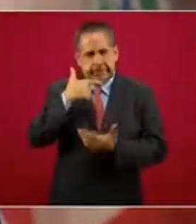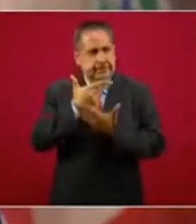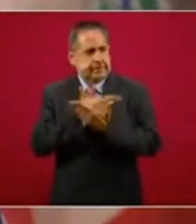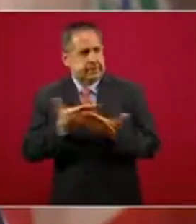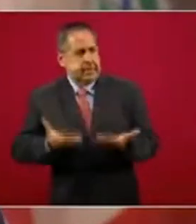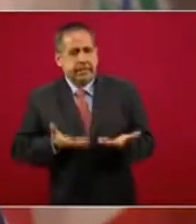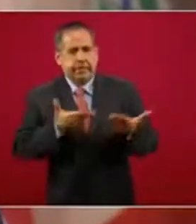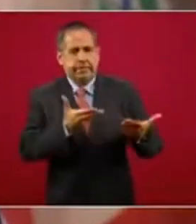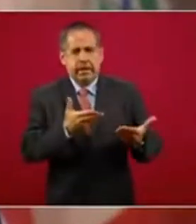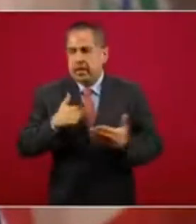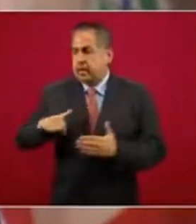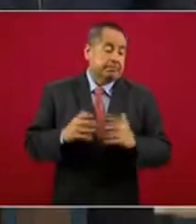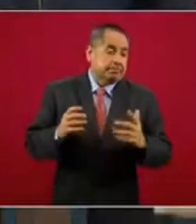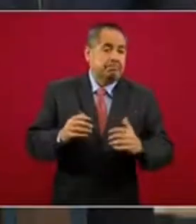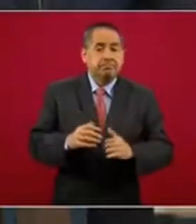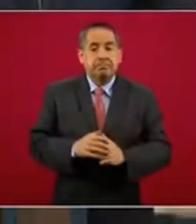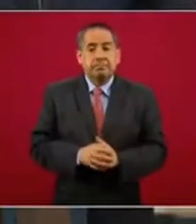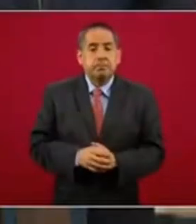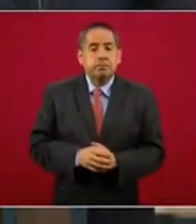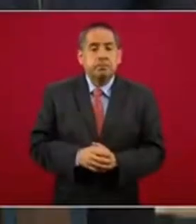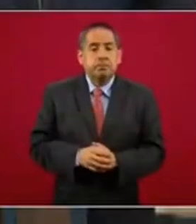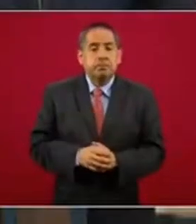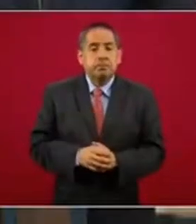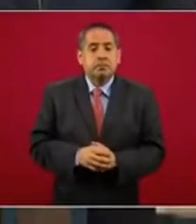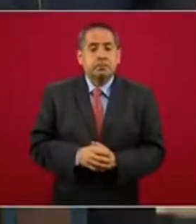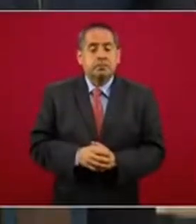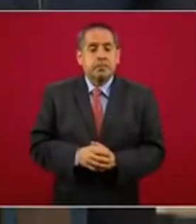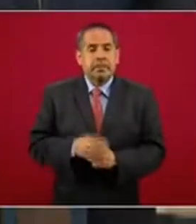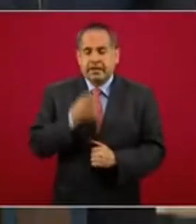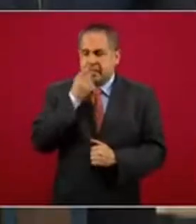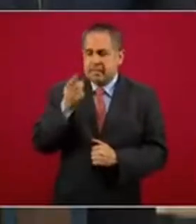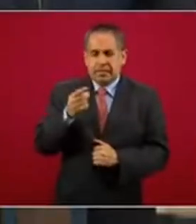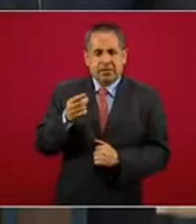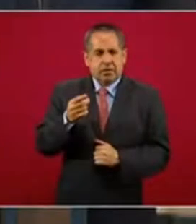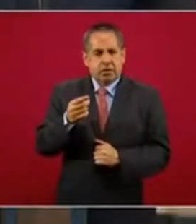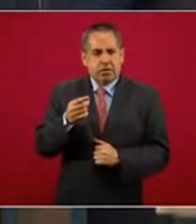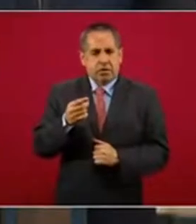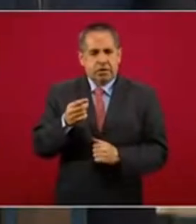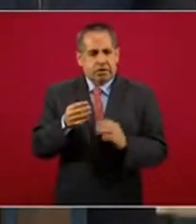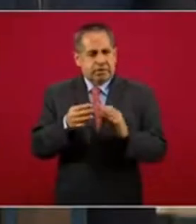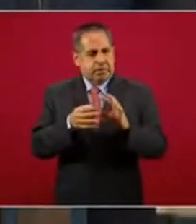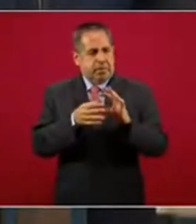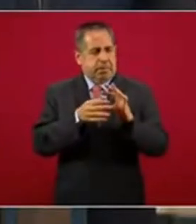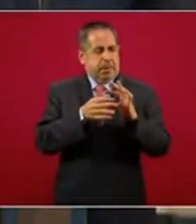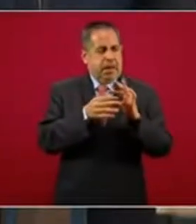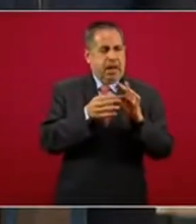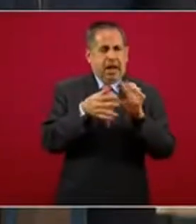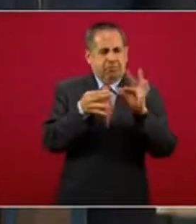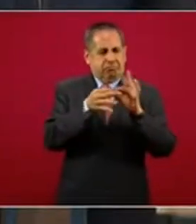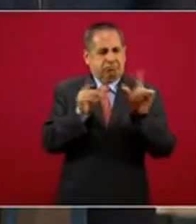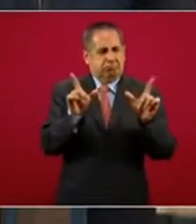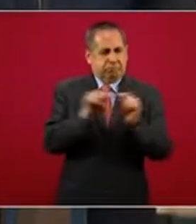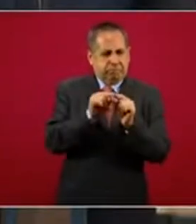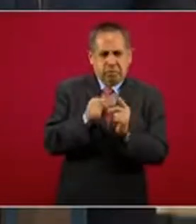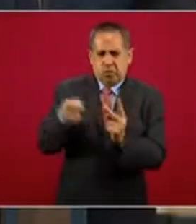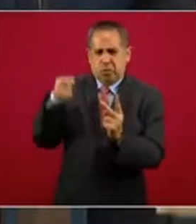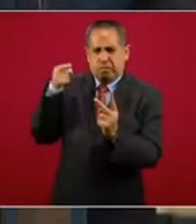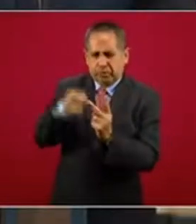Lo siento, no hay tortillas. El respeto lo es todo, güero. ¿Estás listo para morir por él?